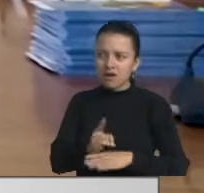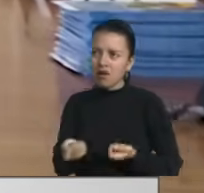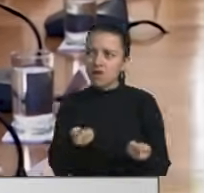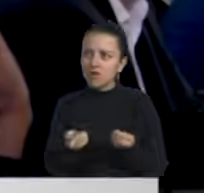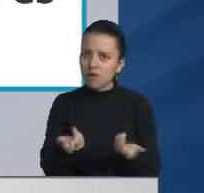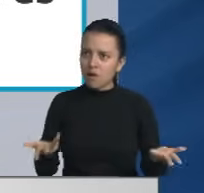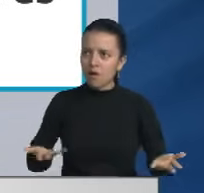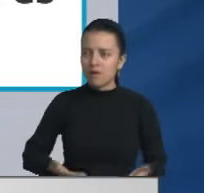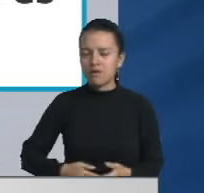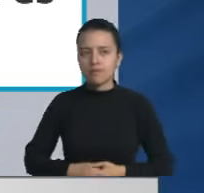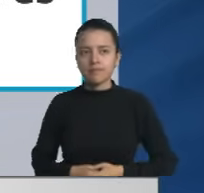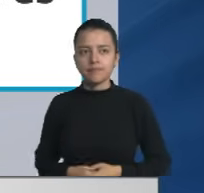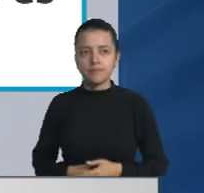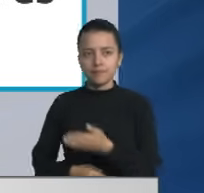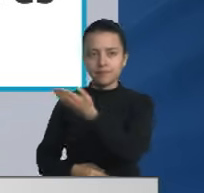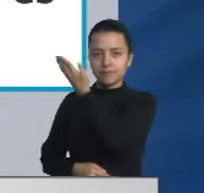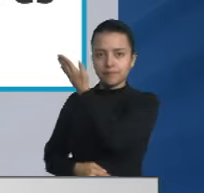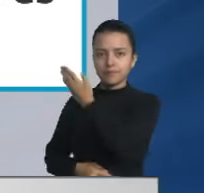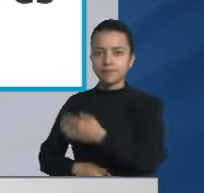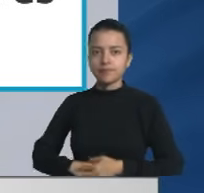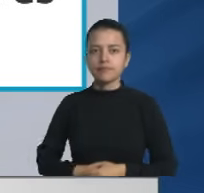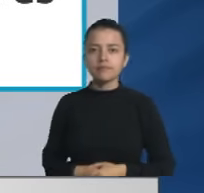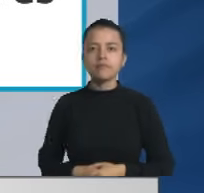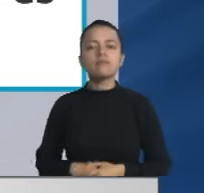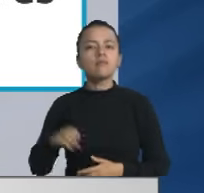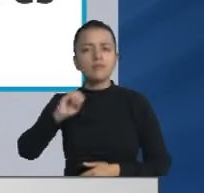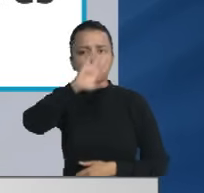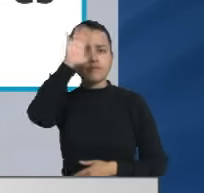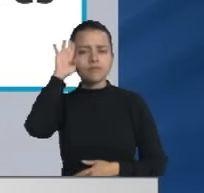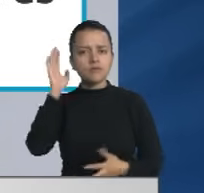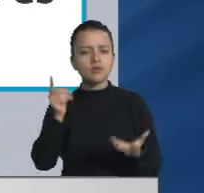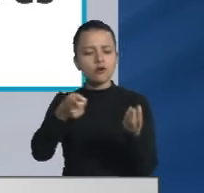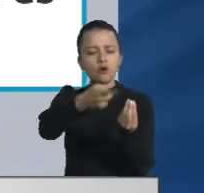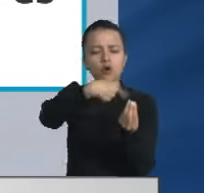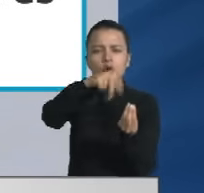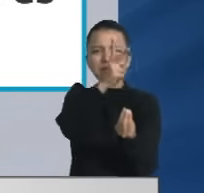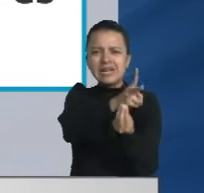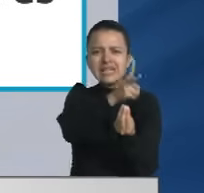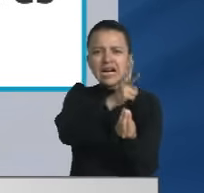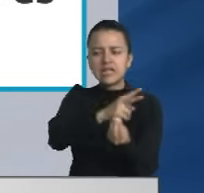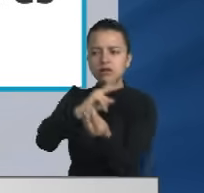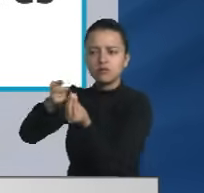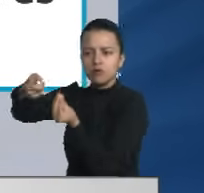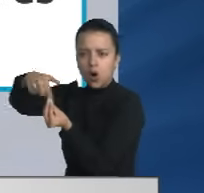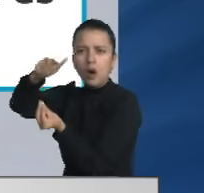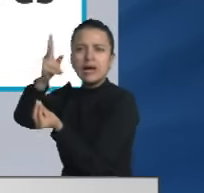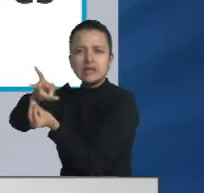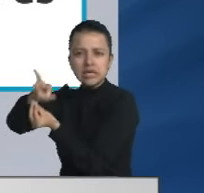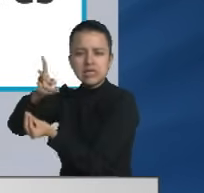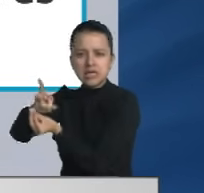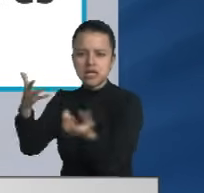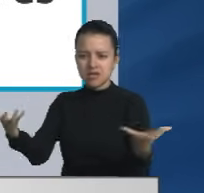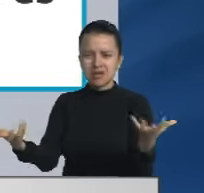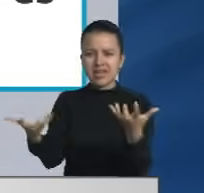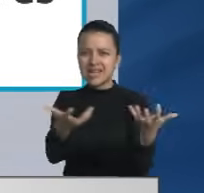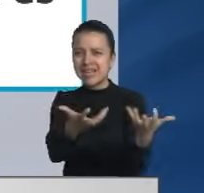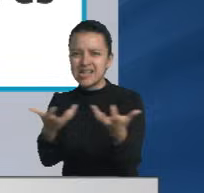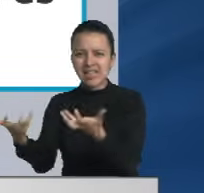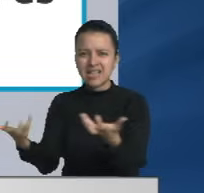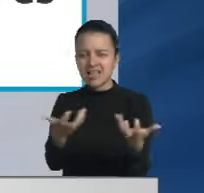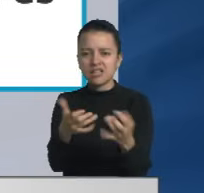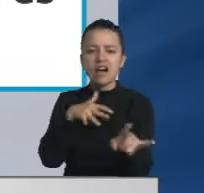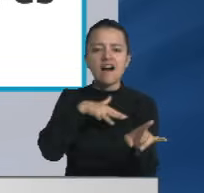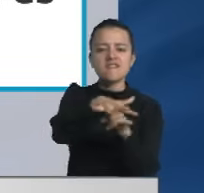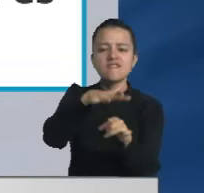presenta. Entiendo que las acciones terroristas de los grupos ilegales que operan en el departamento enlutan a las familias,